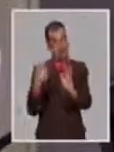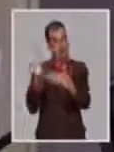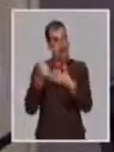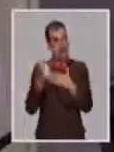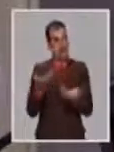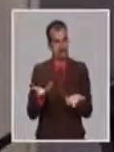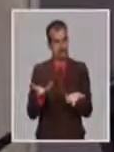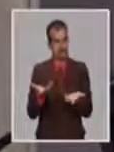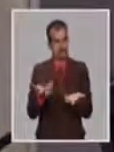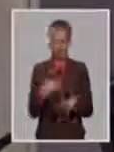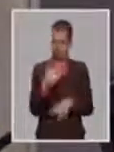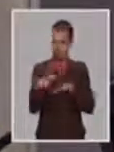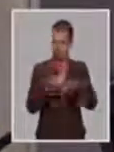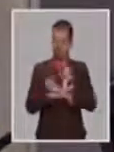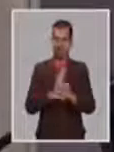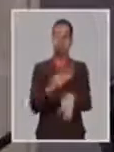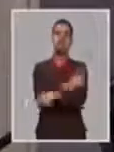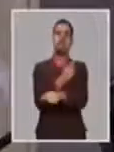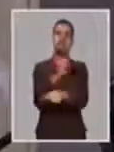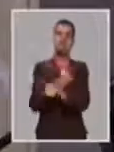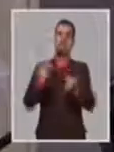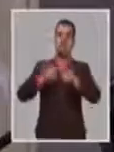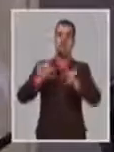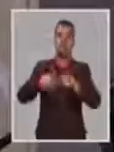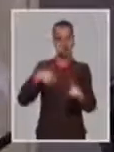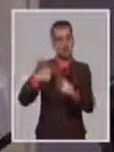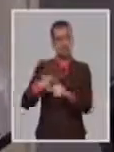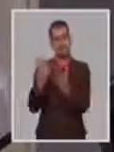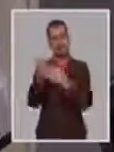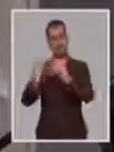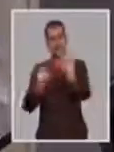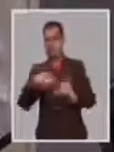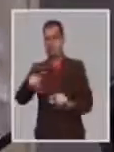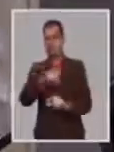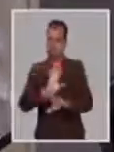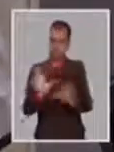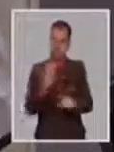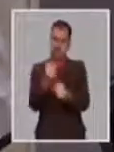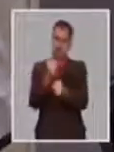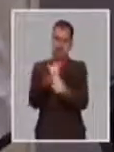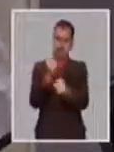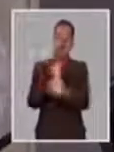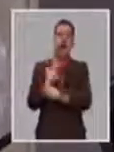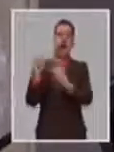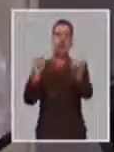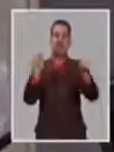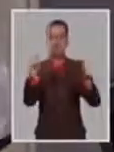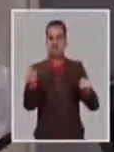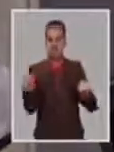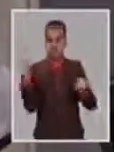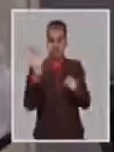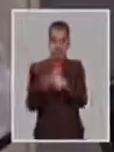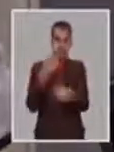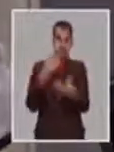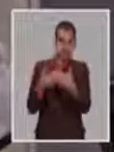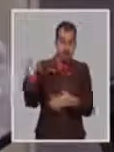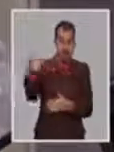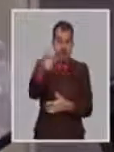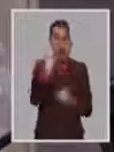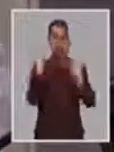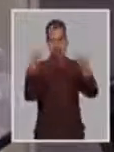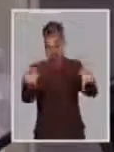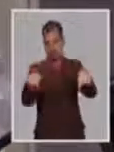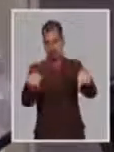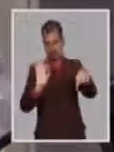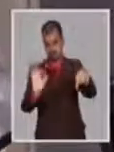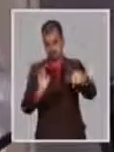organizativo, y tenemos estudiantes y profesores universitarios en función de labores de coordinación en los sitios clínicos, además de las estructuras del Ministerio de